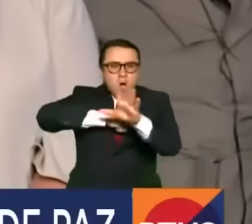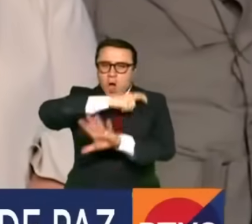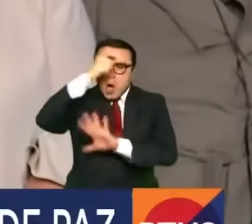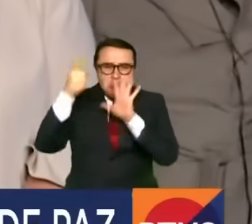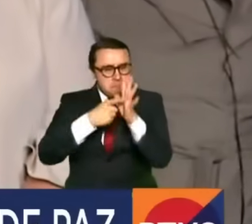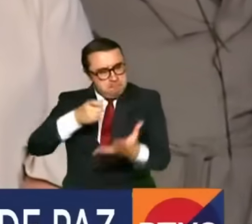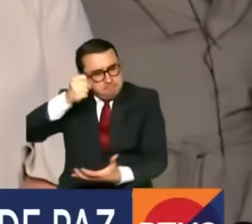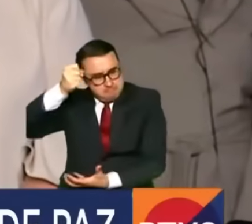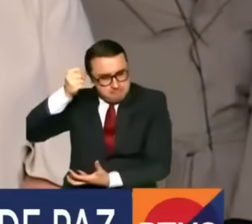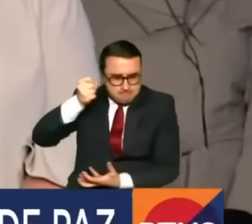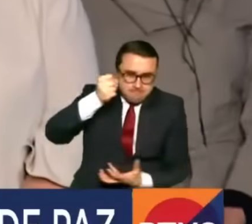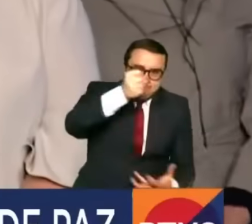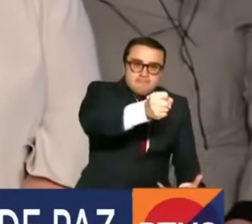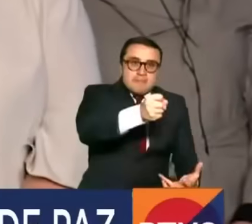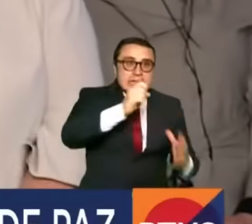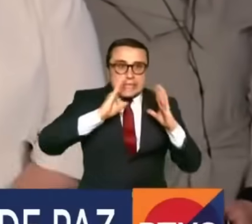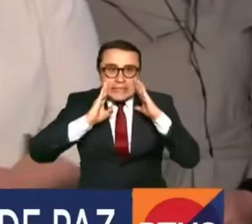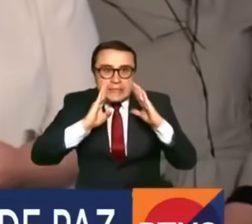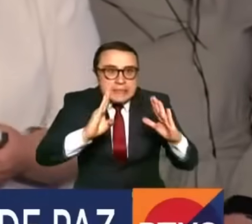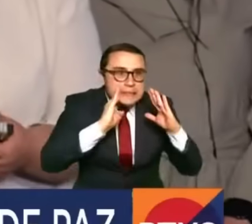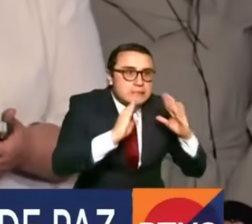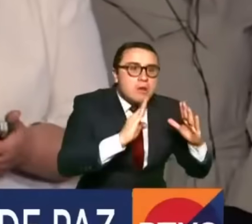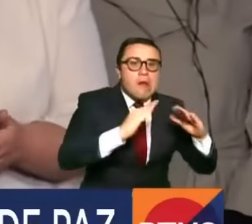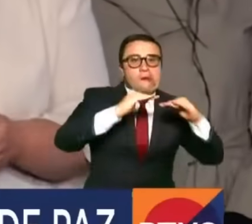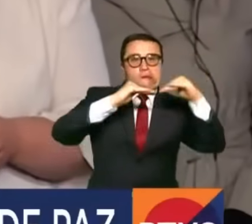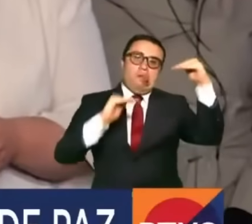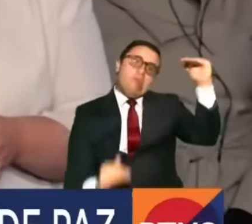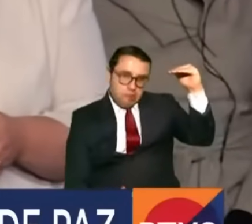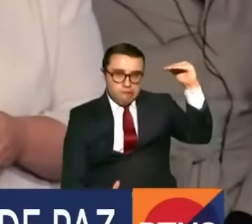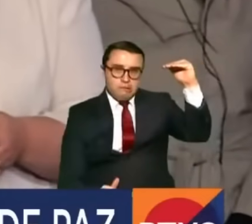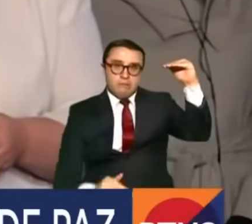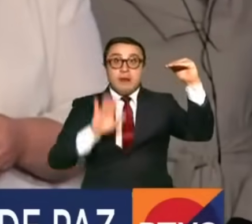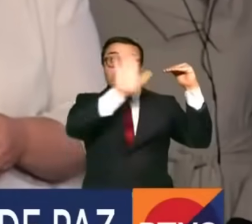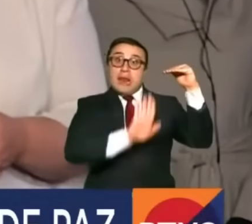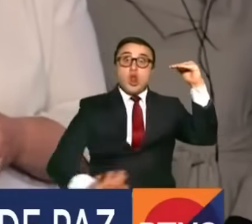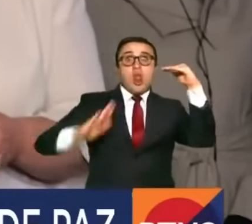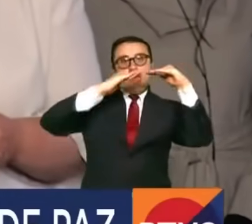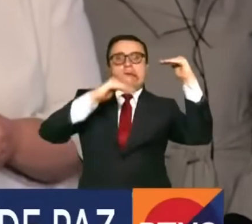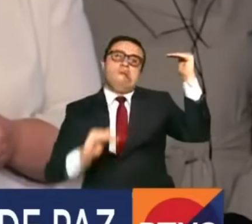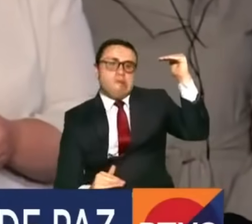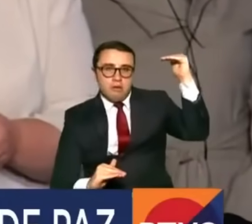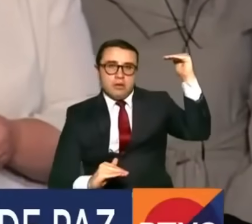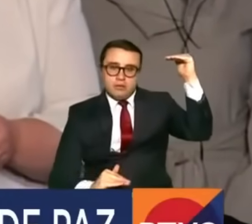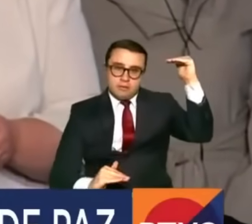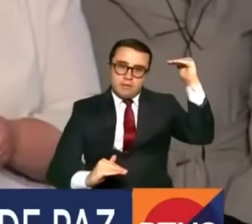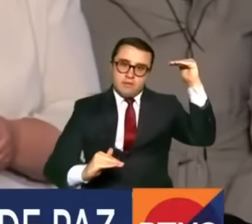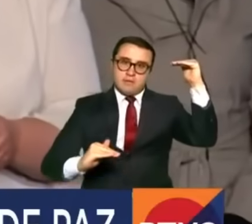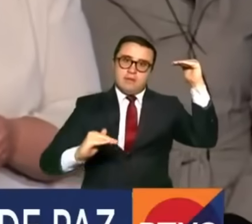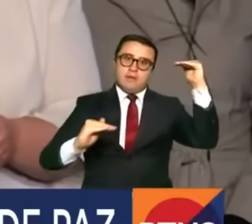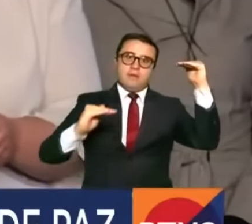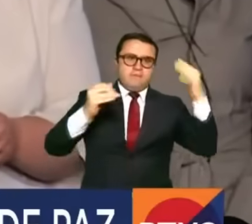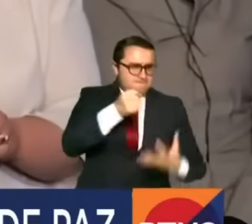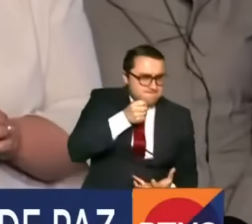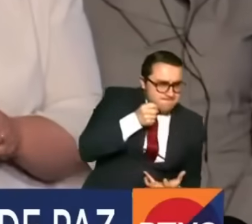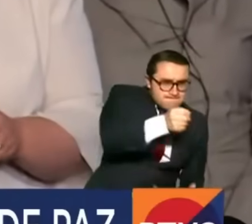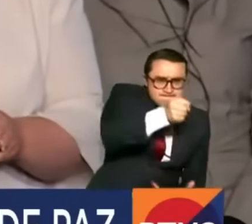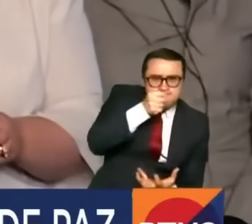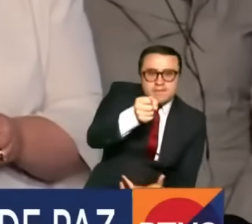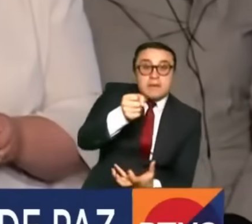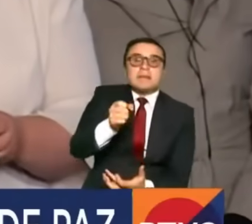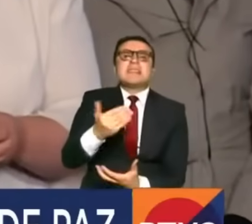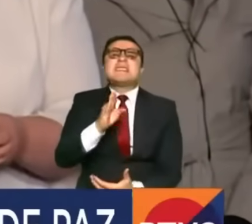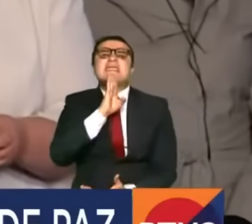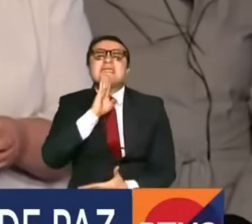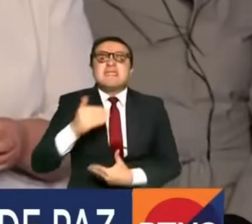destinado a resolver el problema de la desigualdad social y territorial en Colombia, y que por tanto el gran coordinador